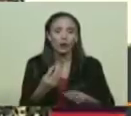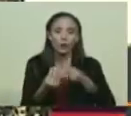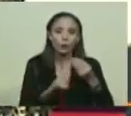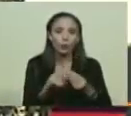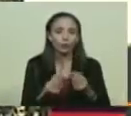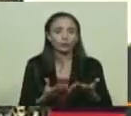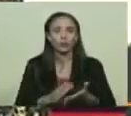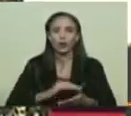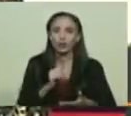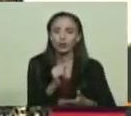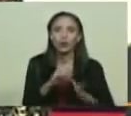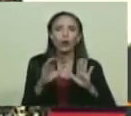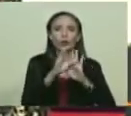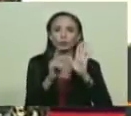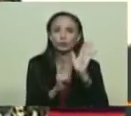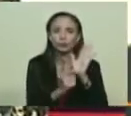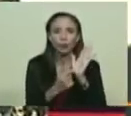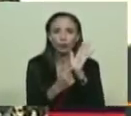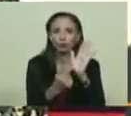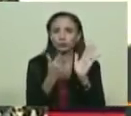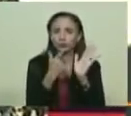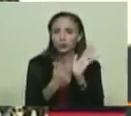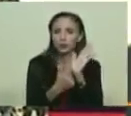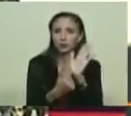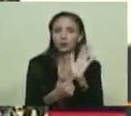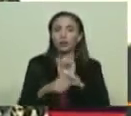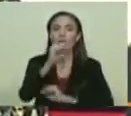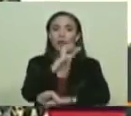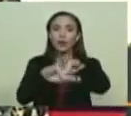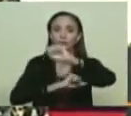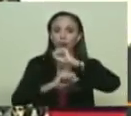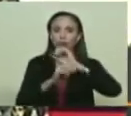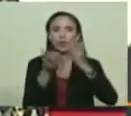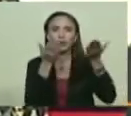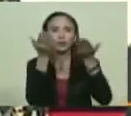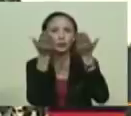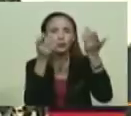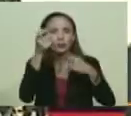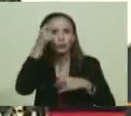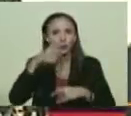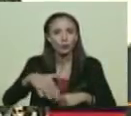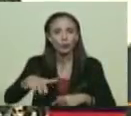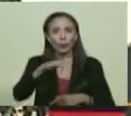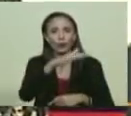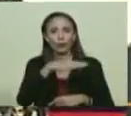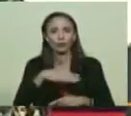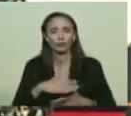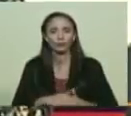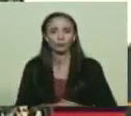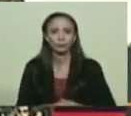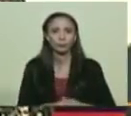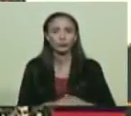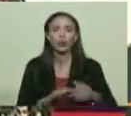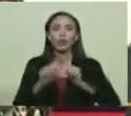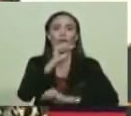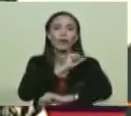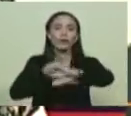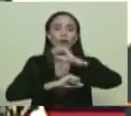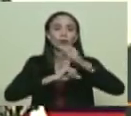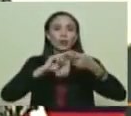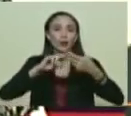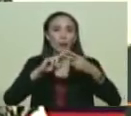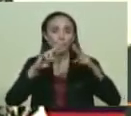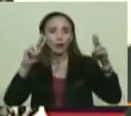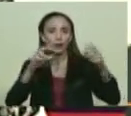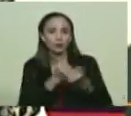institucional, constitucional, de proteger, de servir al pueblo, de defender la paz,